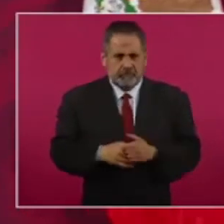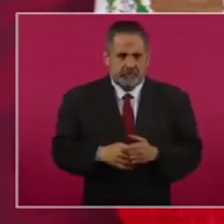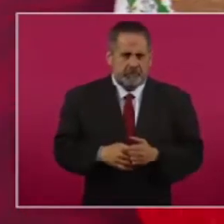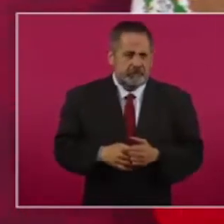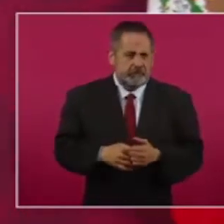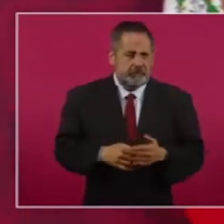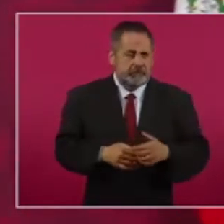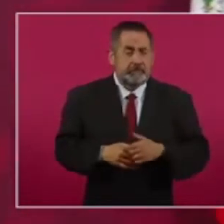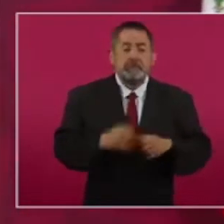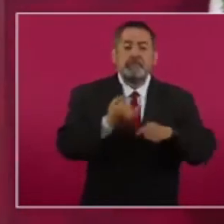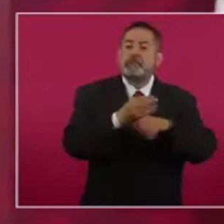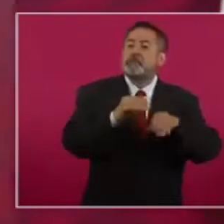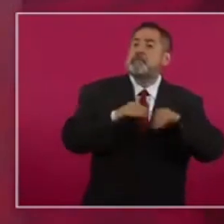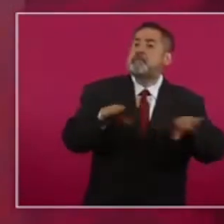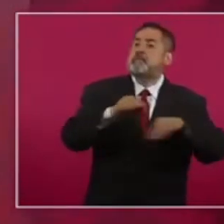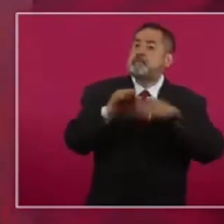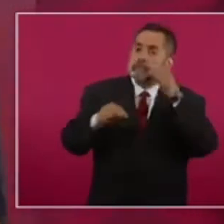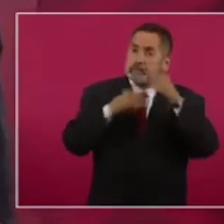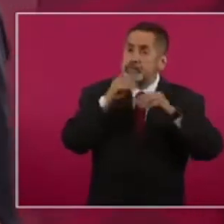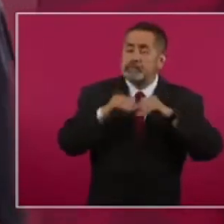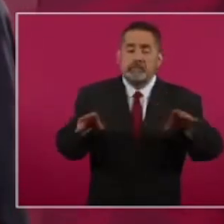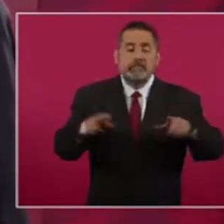Sale información